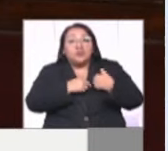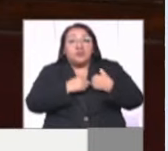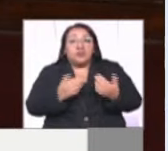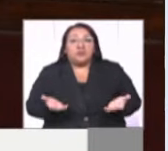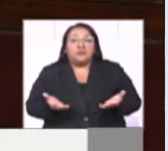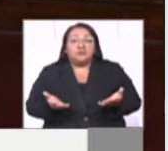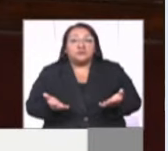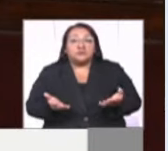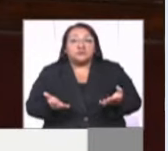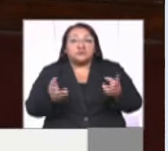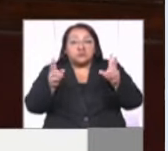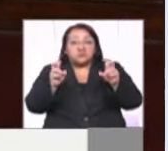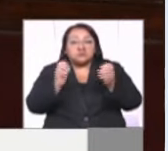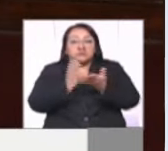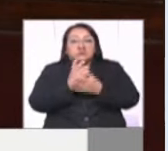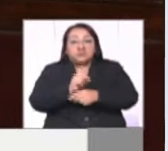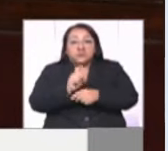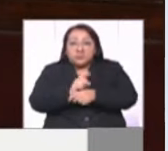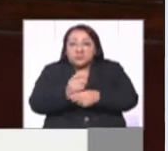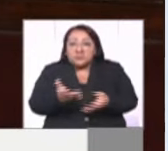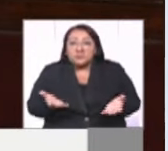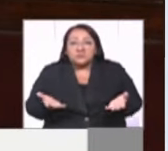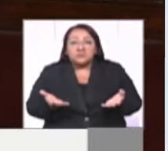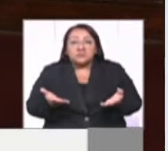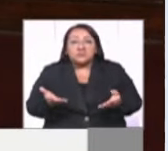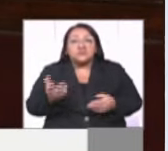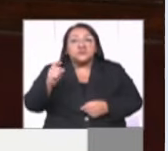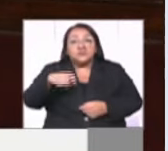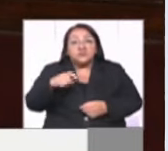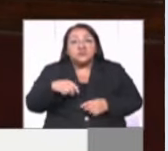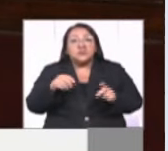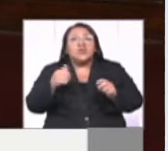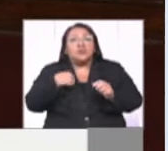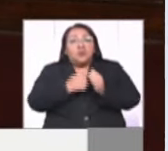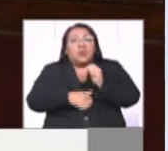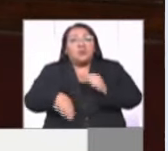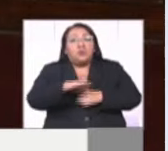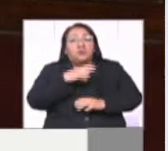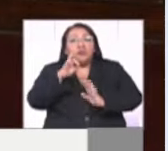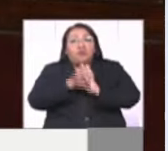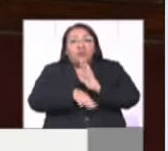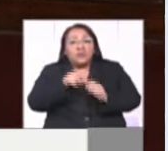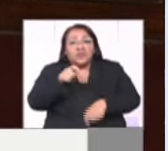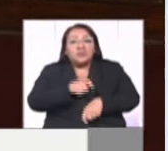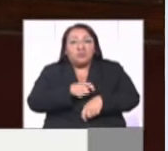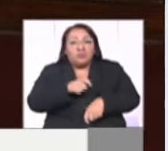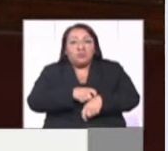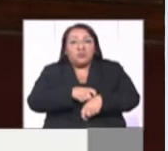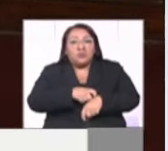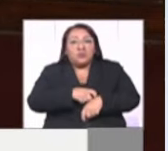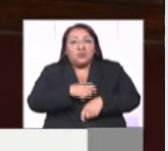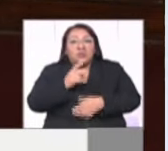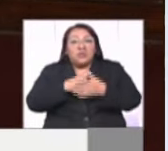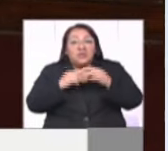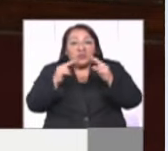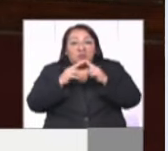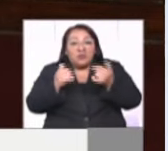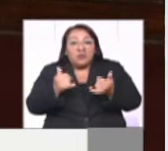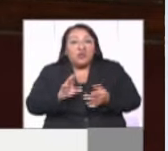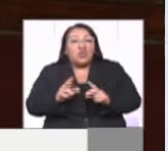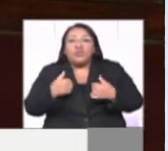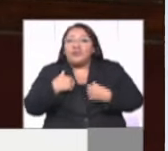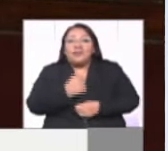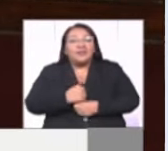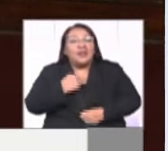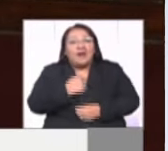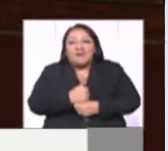responsabilidades en temas de educación. Necesitan nuestros hermanos sus fondos en este momento que se encuentran sin